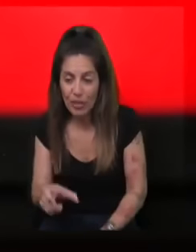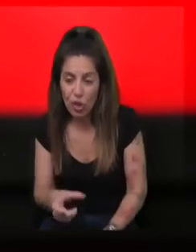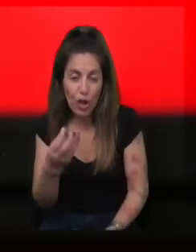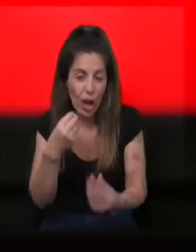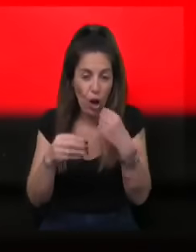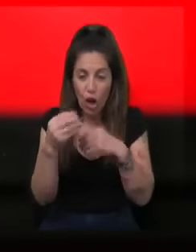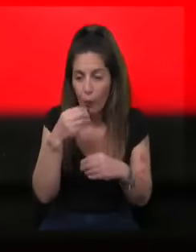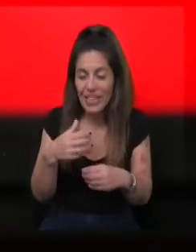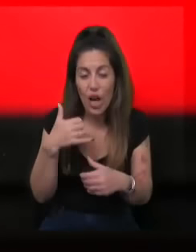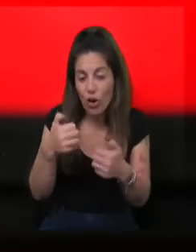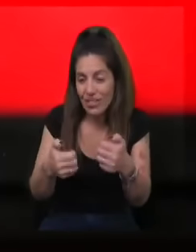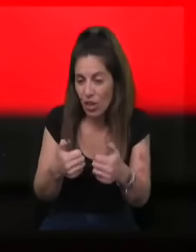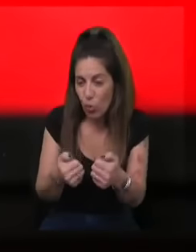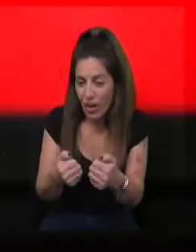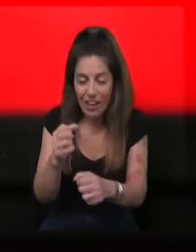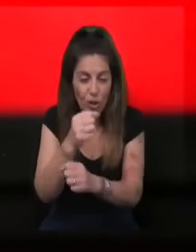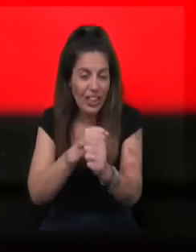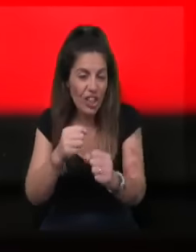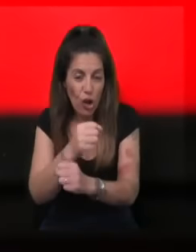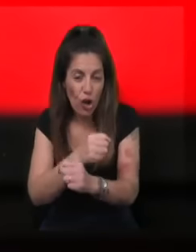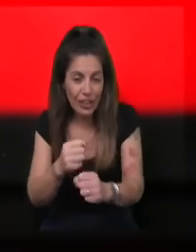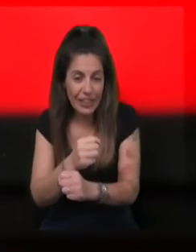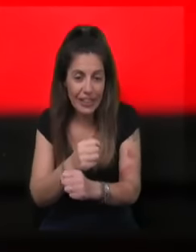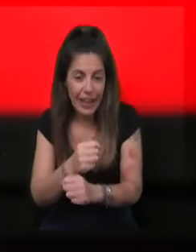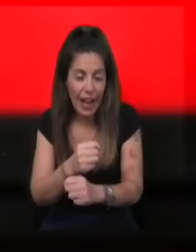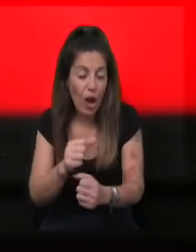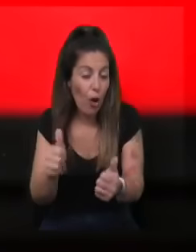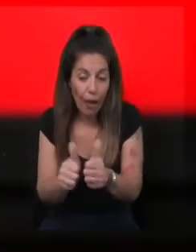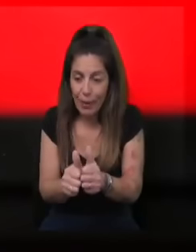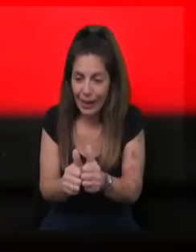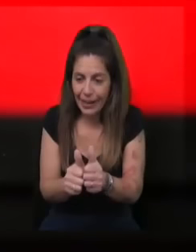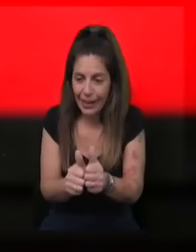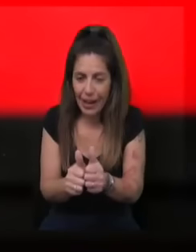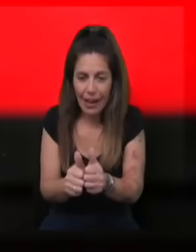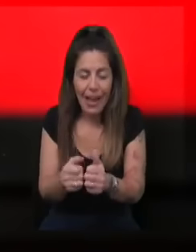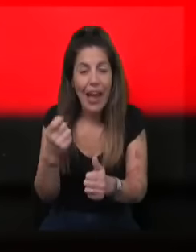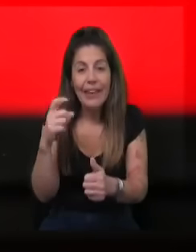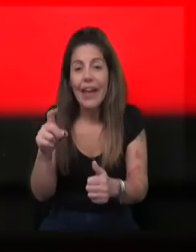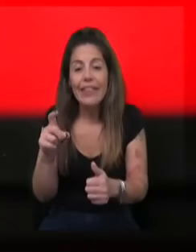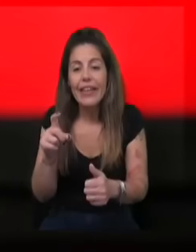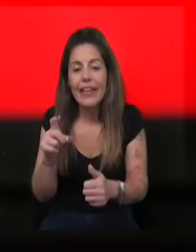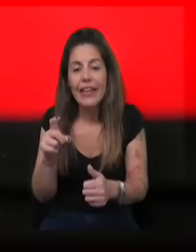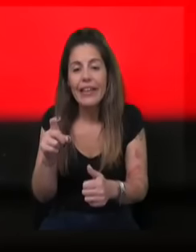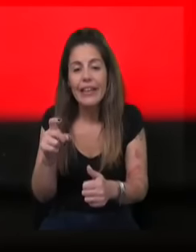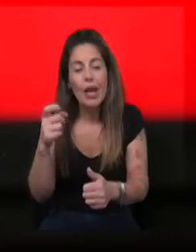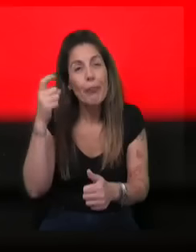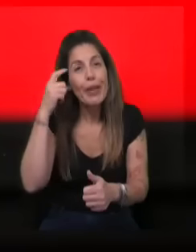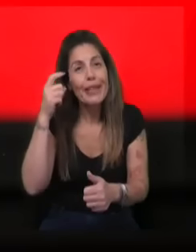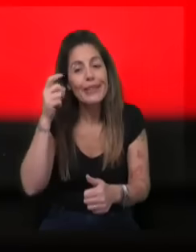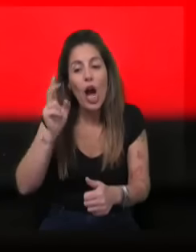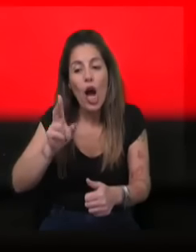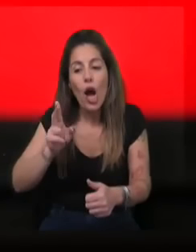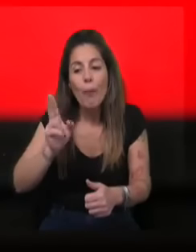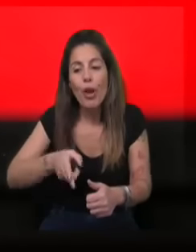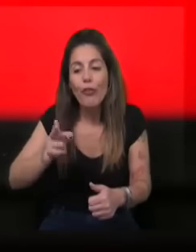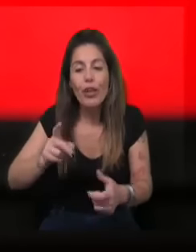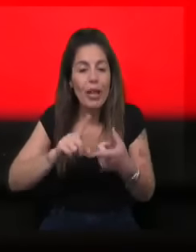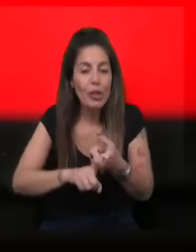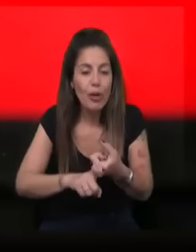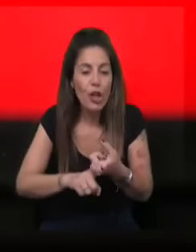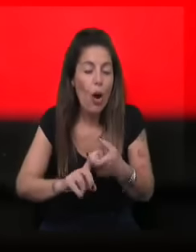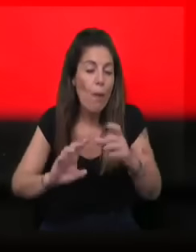con el celular con la tecnología con la pareja a nadie se le ocurre prohibir los matrimonios porque hay violencia de género sin embargo con las